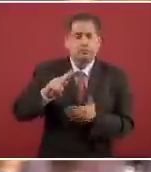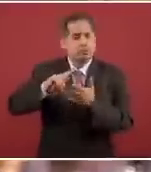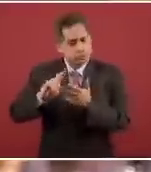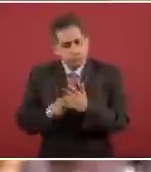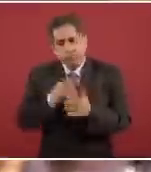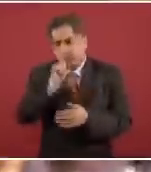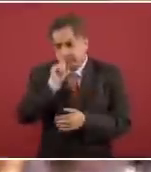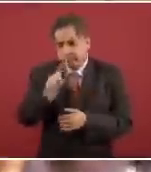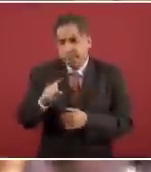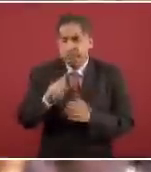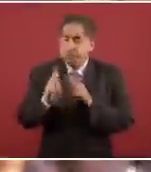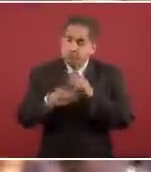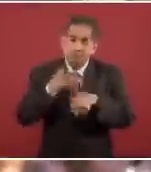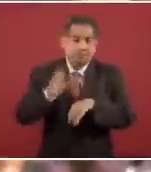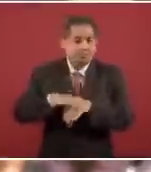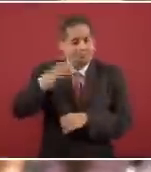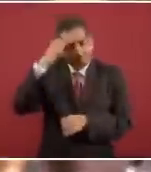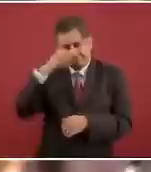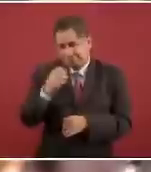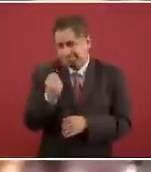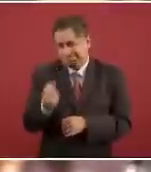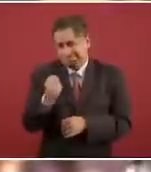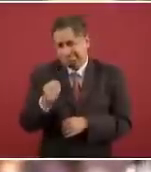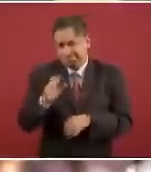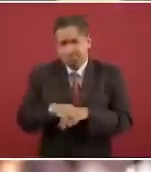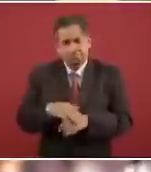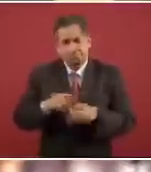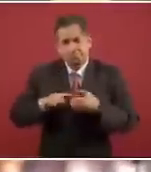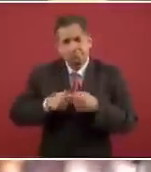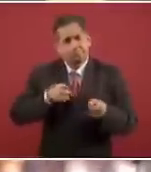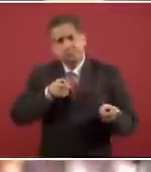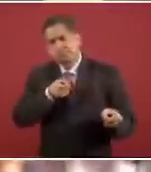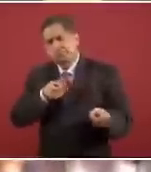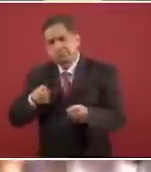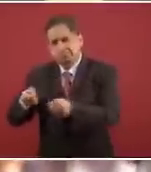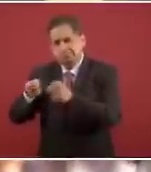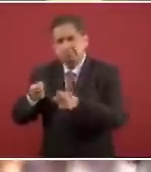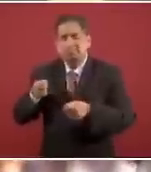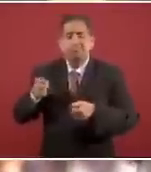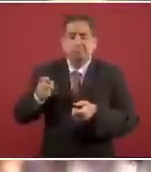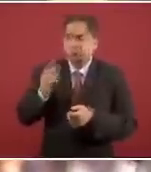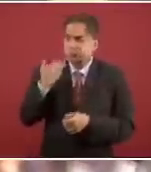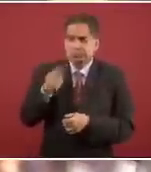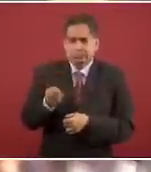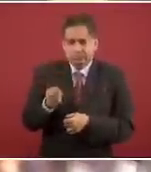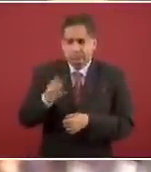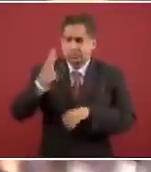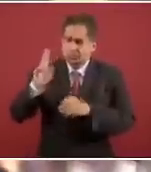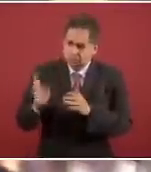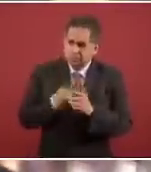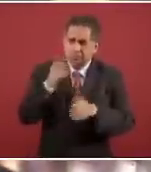se recrudecieron los disparos y los ataques en el mes de noviembre,